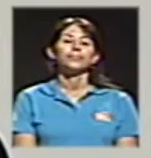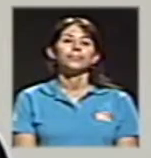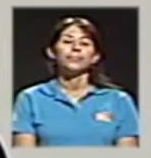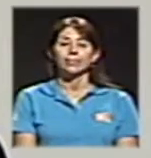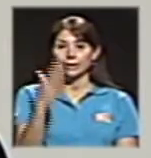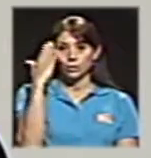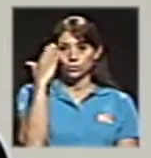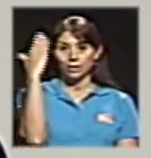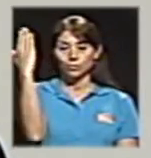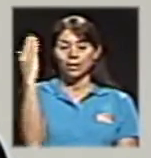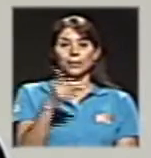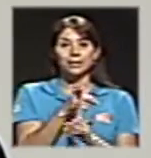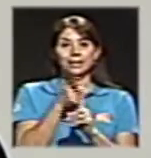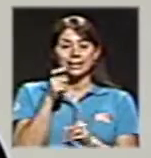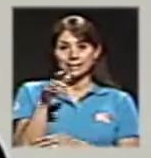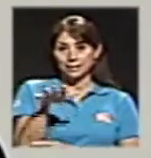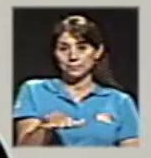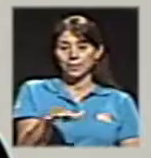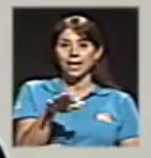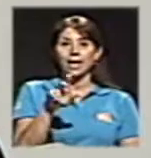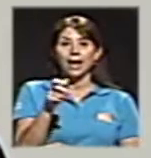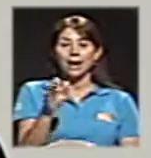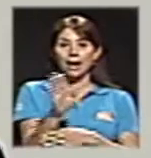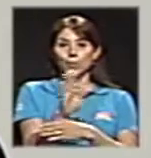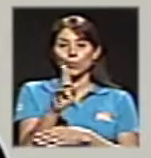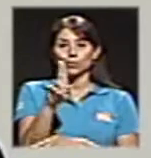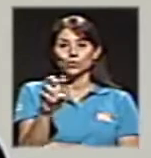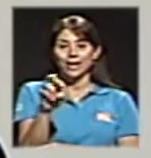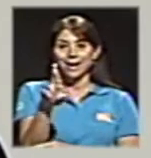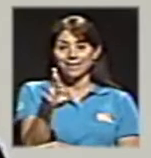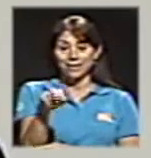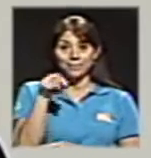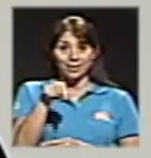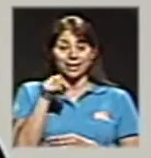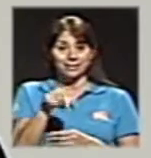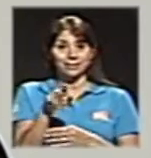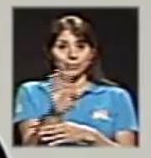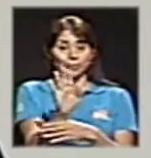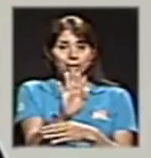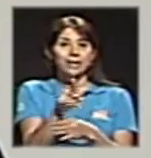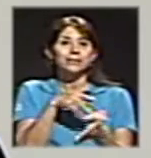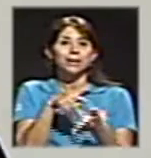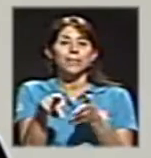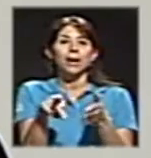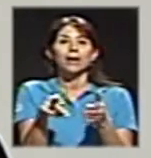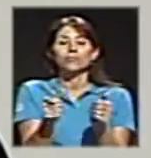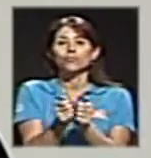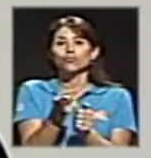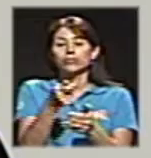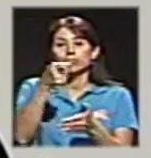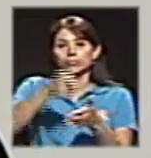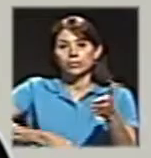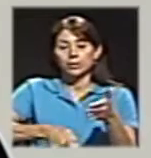Los saludamos desde Canal UCR, este medio televisivo que se paga con los impuestos que tributan